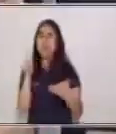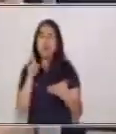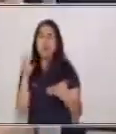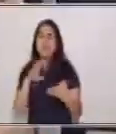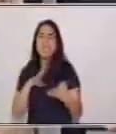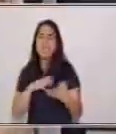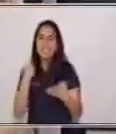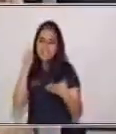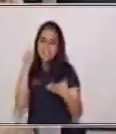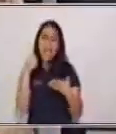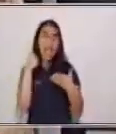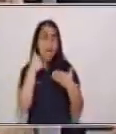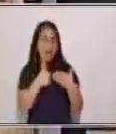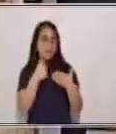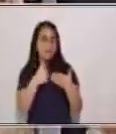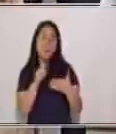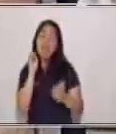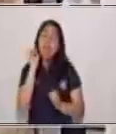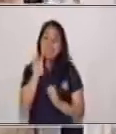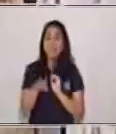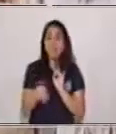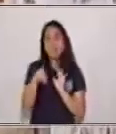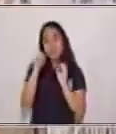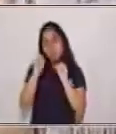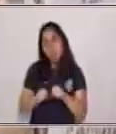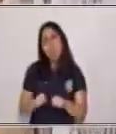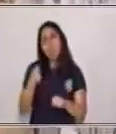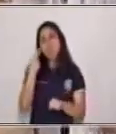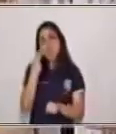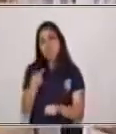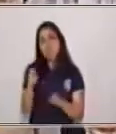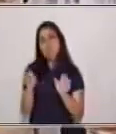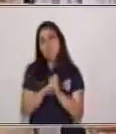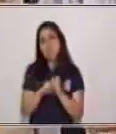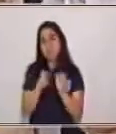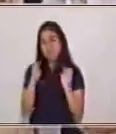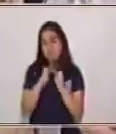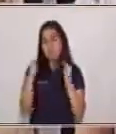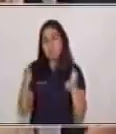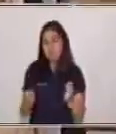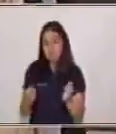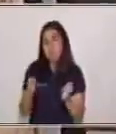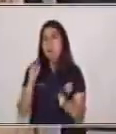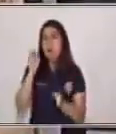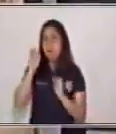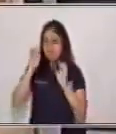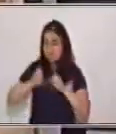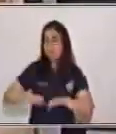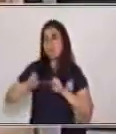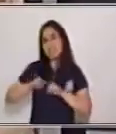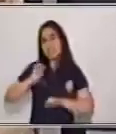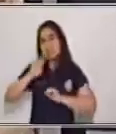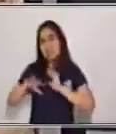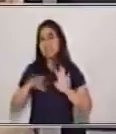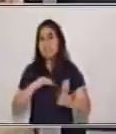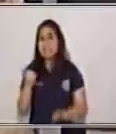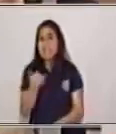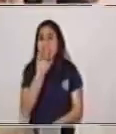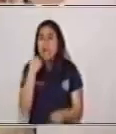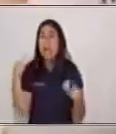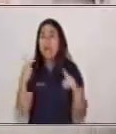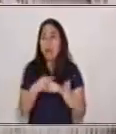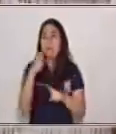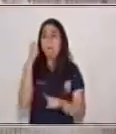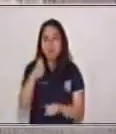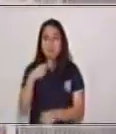casos varios errores de acentuación y de ortografía con base a las tildes. Pero vamos a resumir entonces los pasos